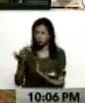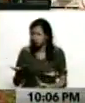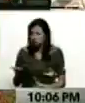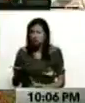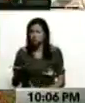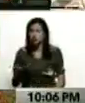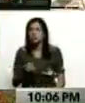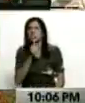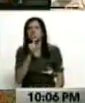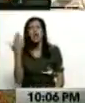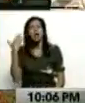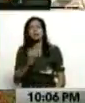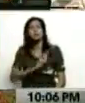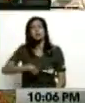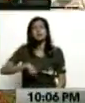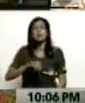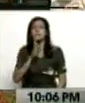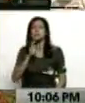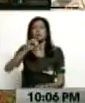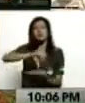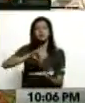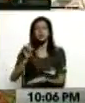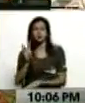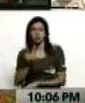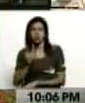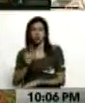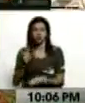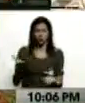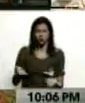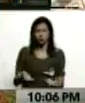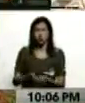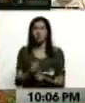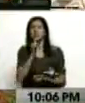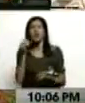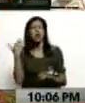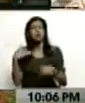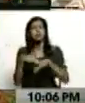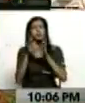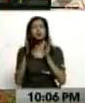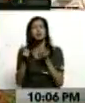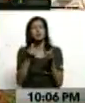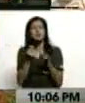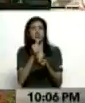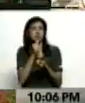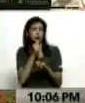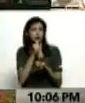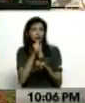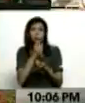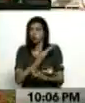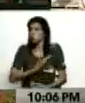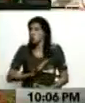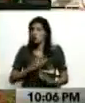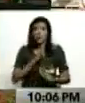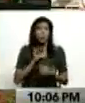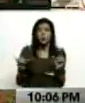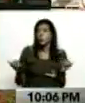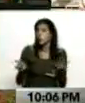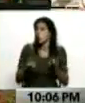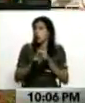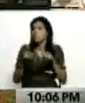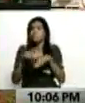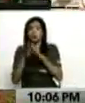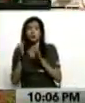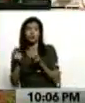los presidentes del Banco Central de Venezuela banqueros quién eran los ministros de finanzas banqueros